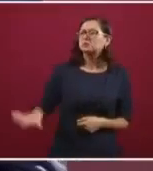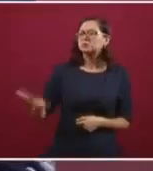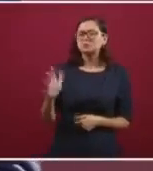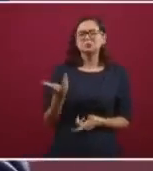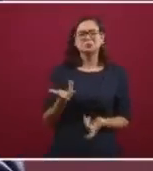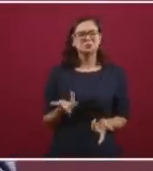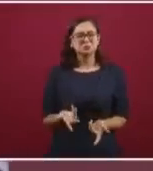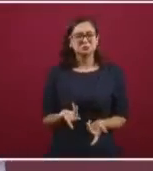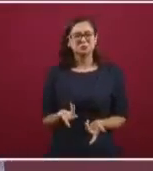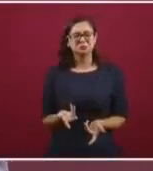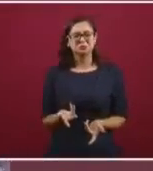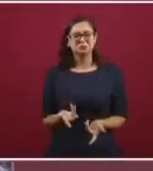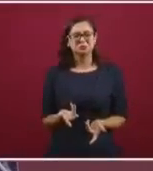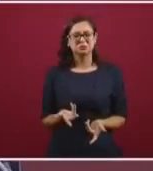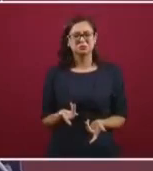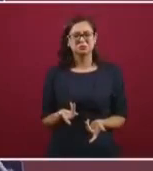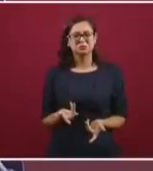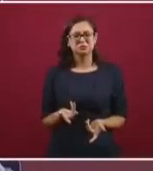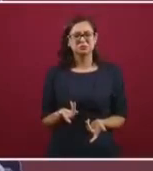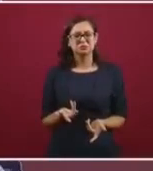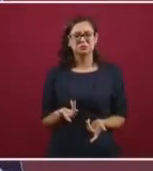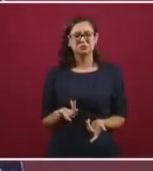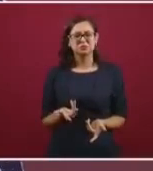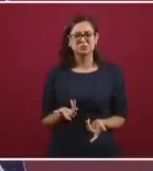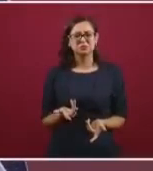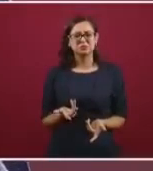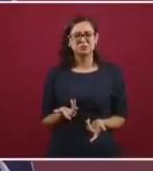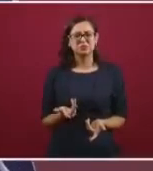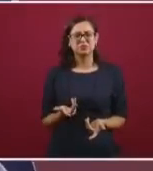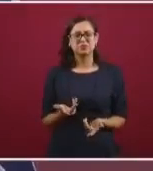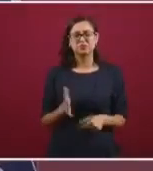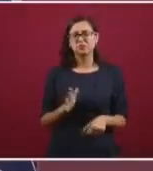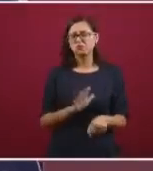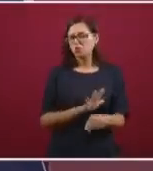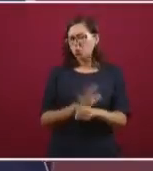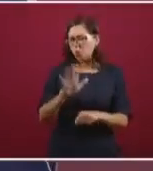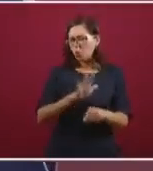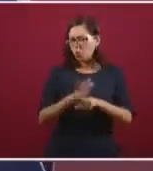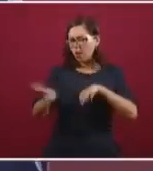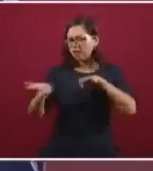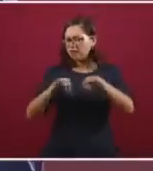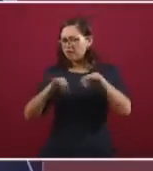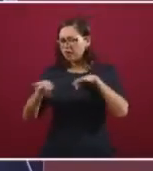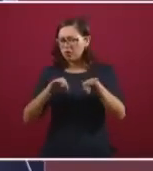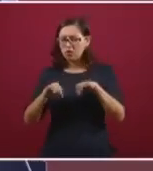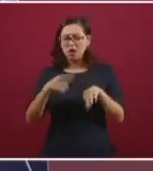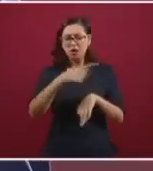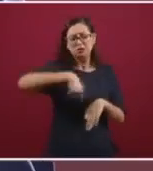Se actuaba más en operativos especiales